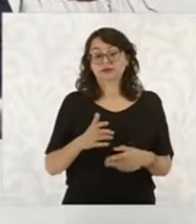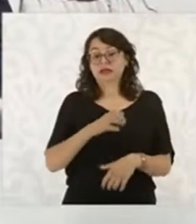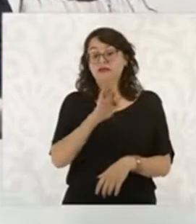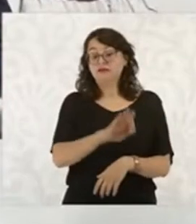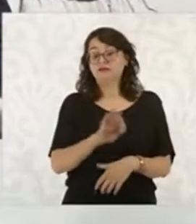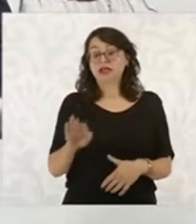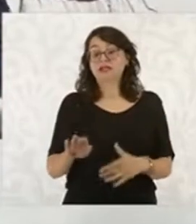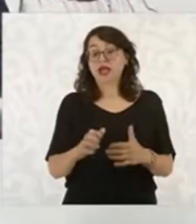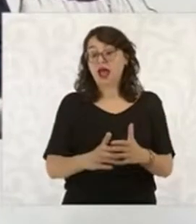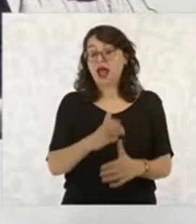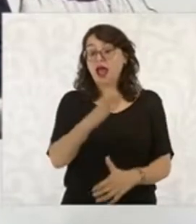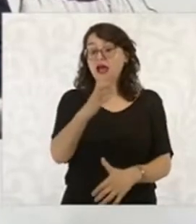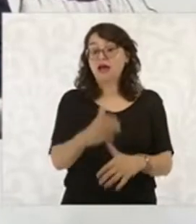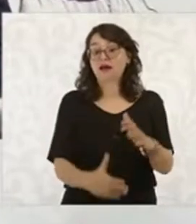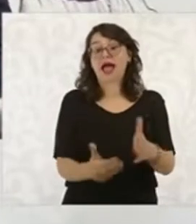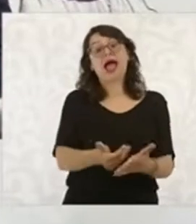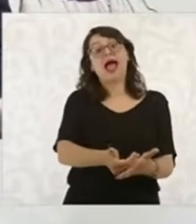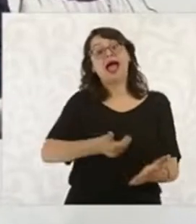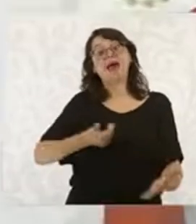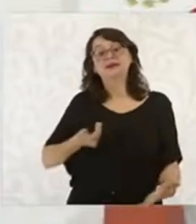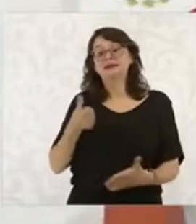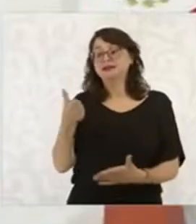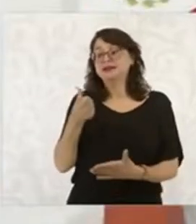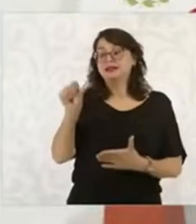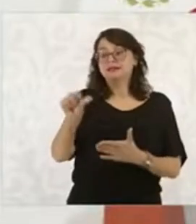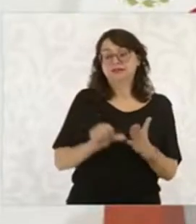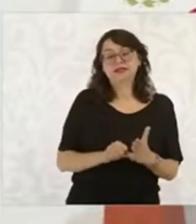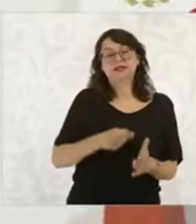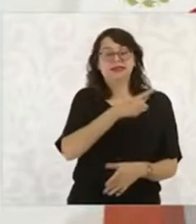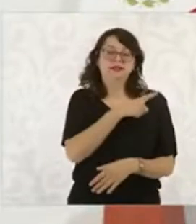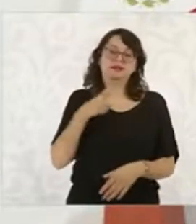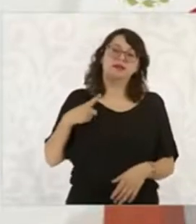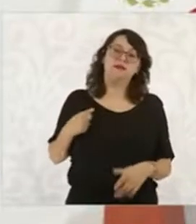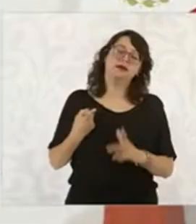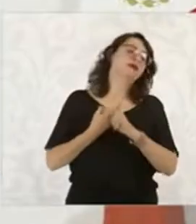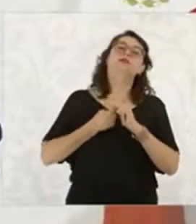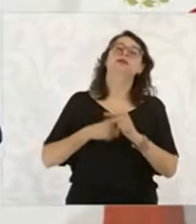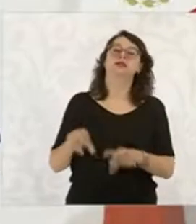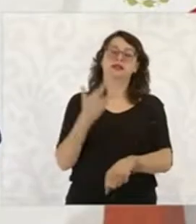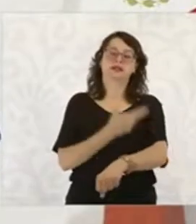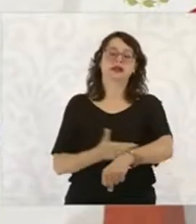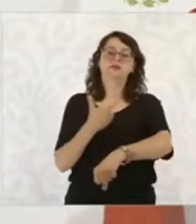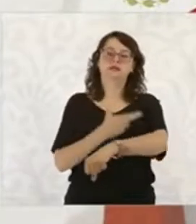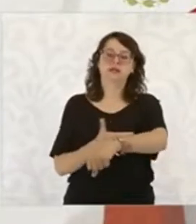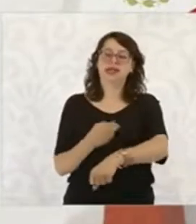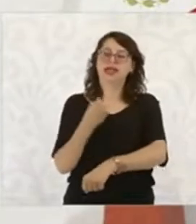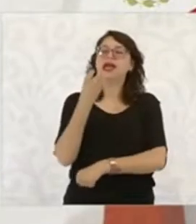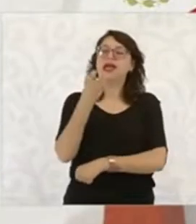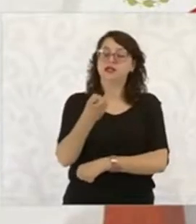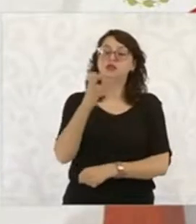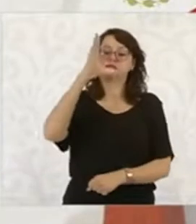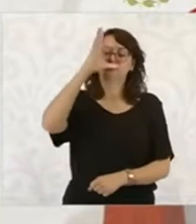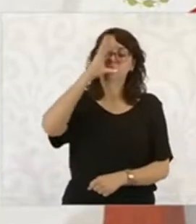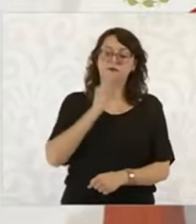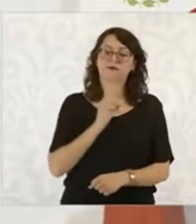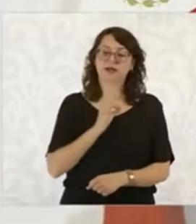antes de que culmine su vigencia. Eso es lo que no se está haciendo. Bueno, las razones, como podemos ver ahí en la